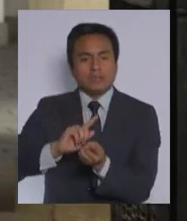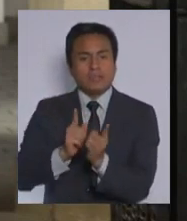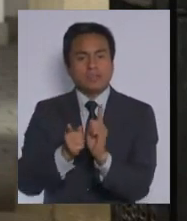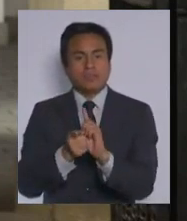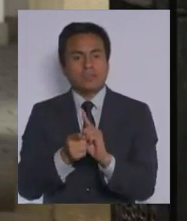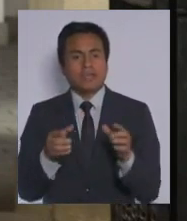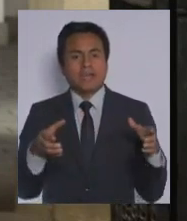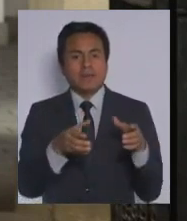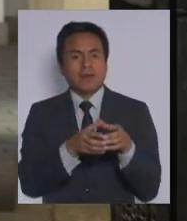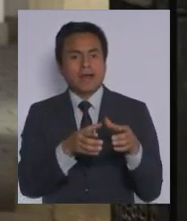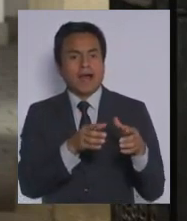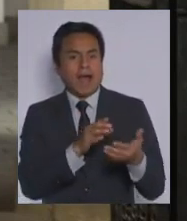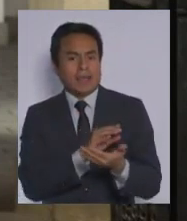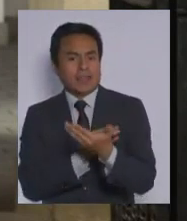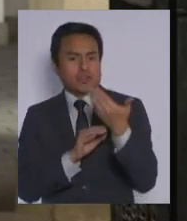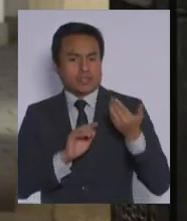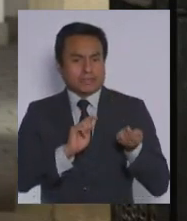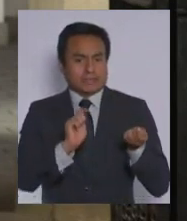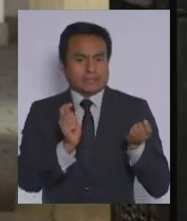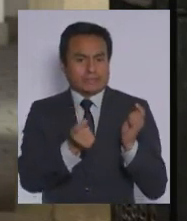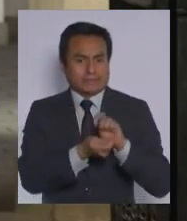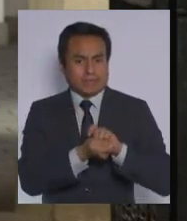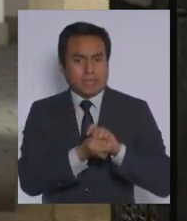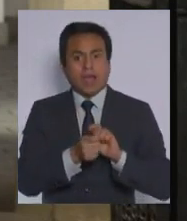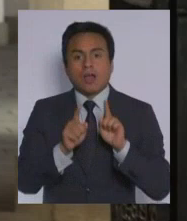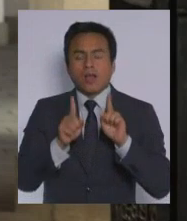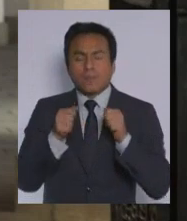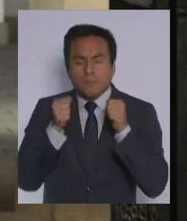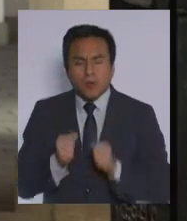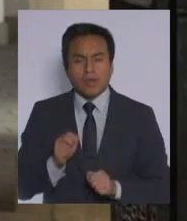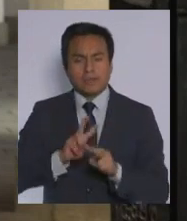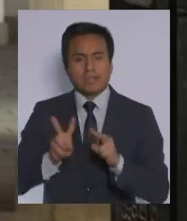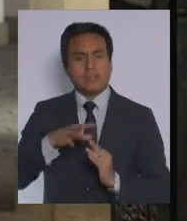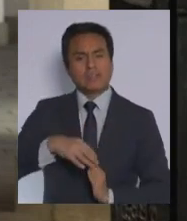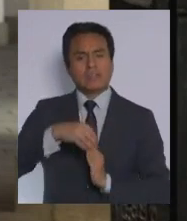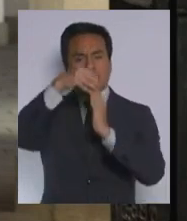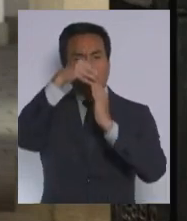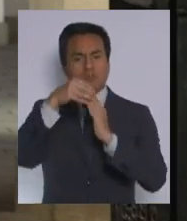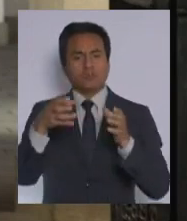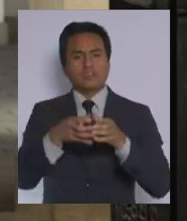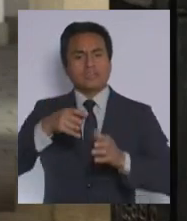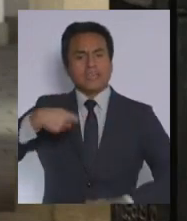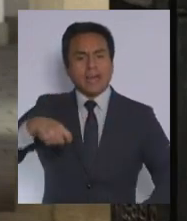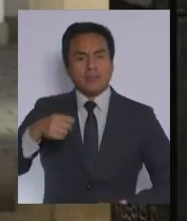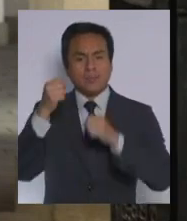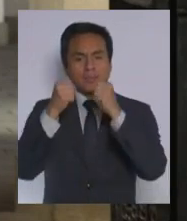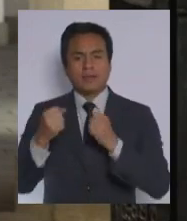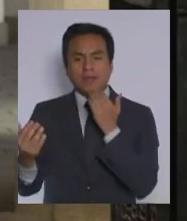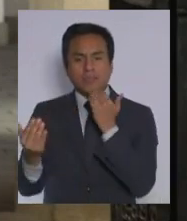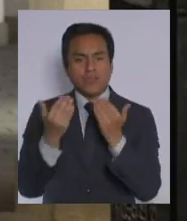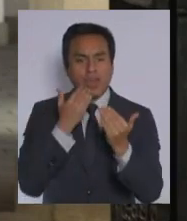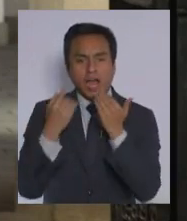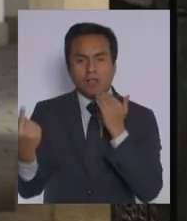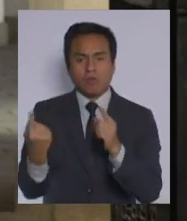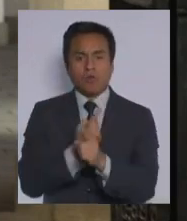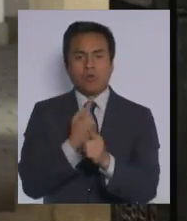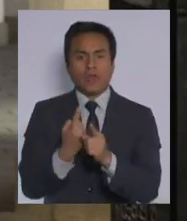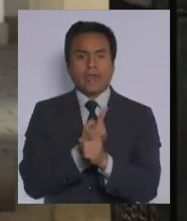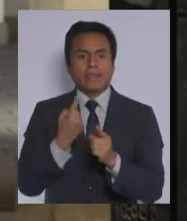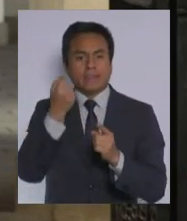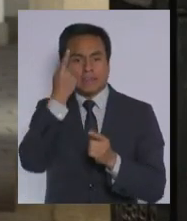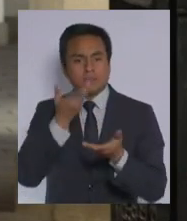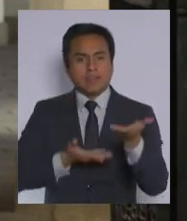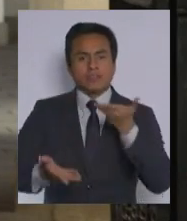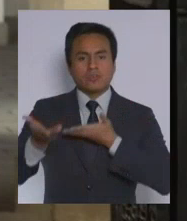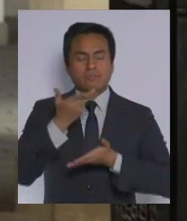la cámara anteriores pueda ejercer su liderazgo su capacidad de diálogo de entendimiento